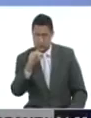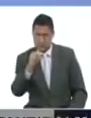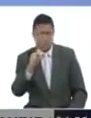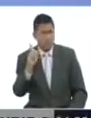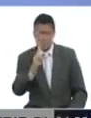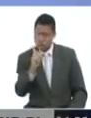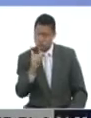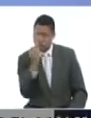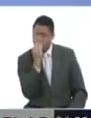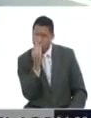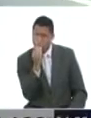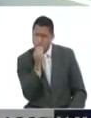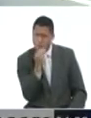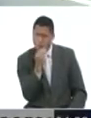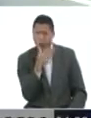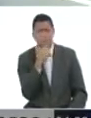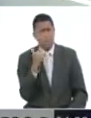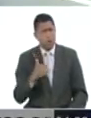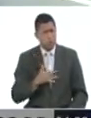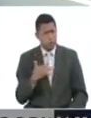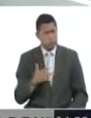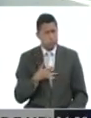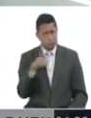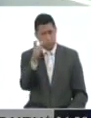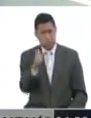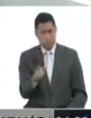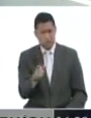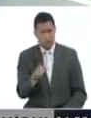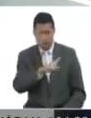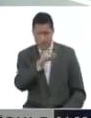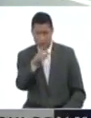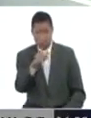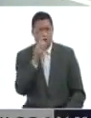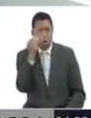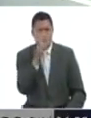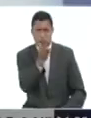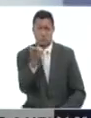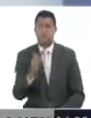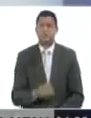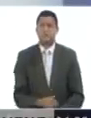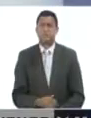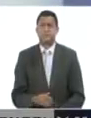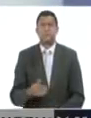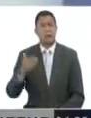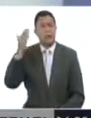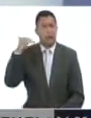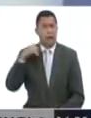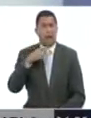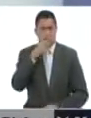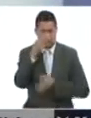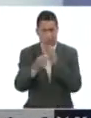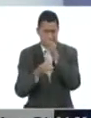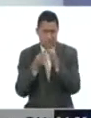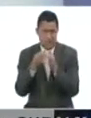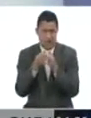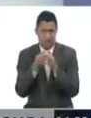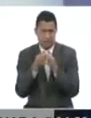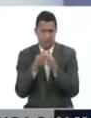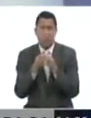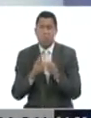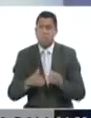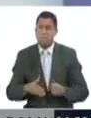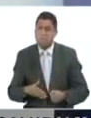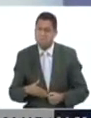no consumirlas, mejoran los síntomas de estos pacientes. Me gustaría saber su opinión sobre eso. Ok. En un principio habíamos conversado que el abordaje podía